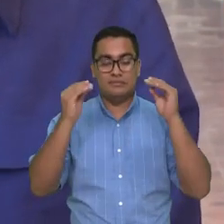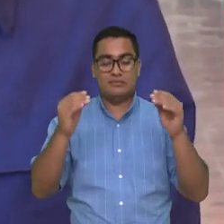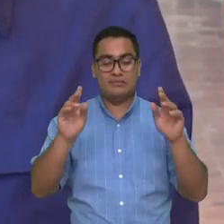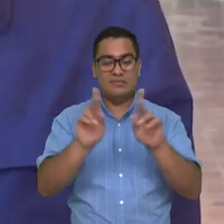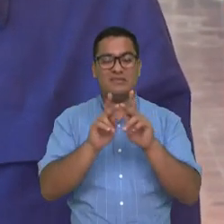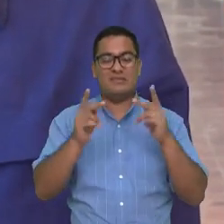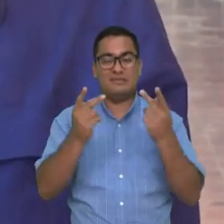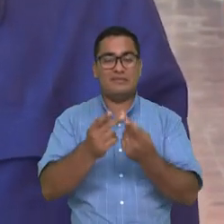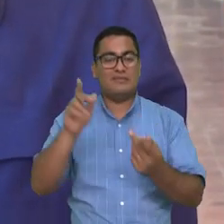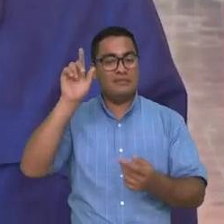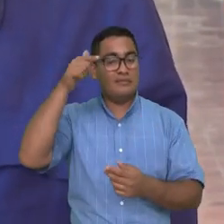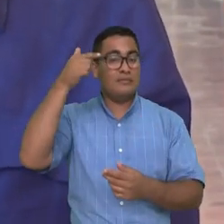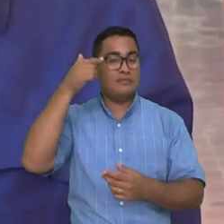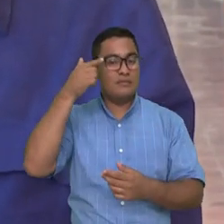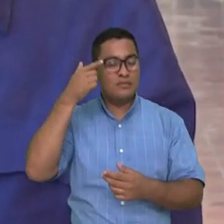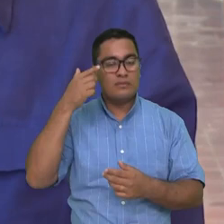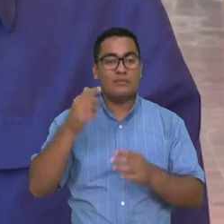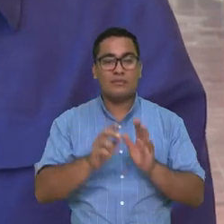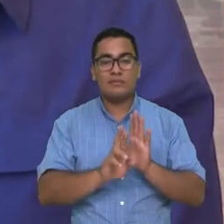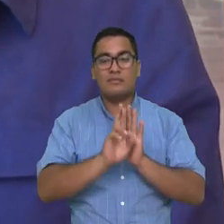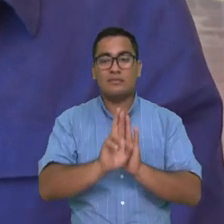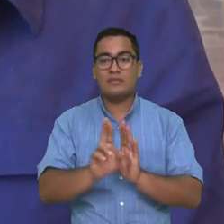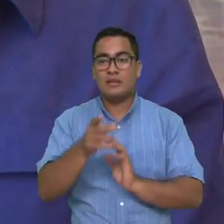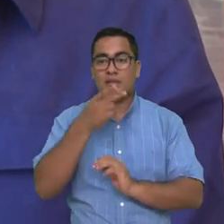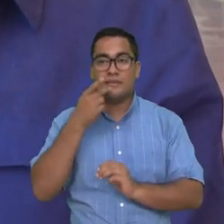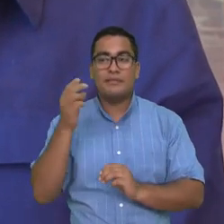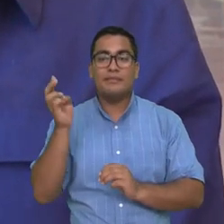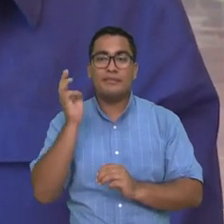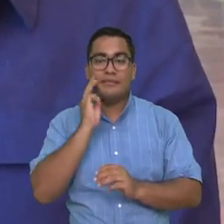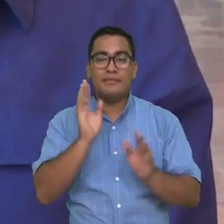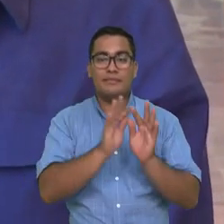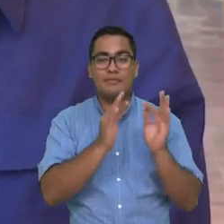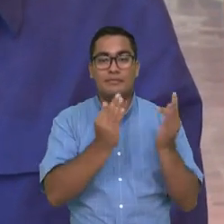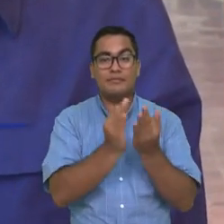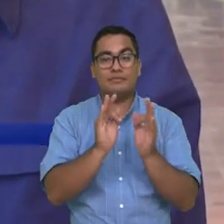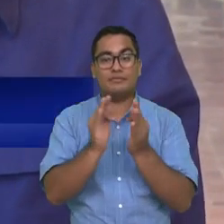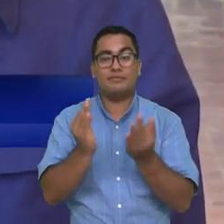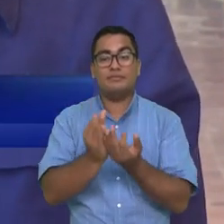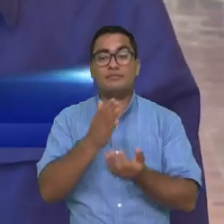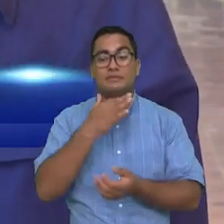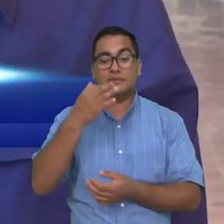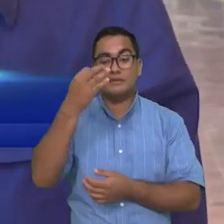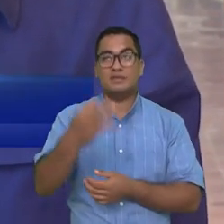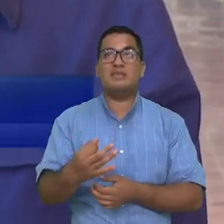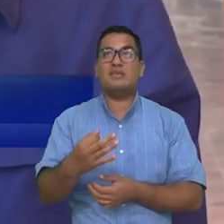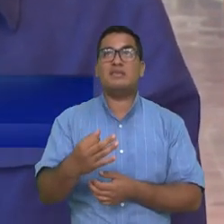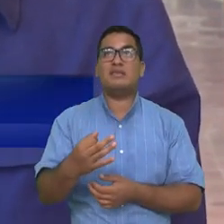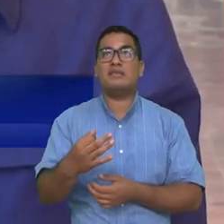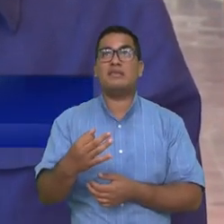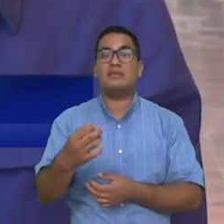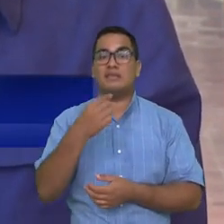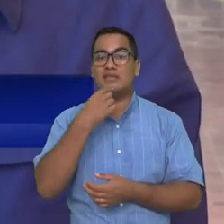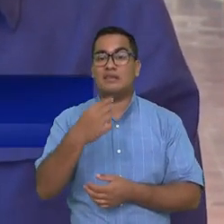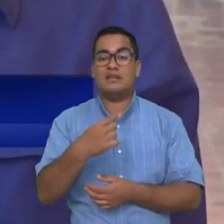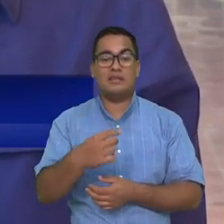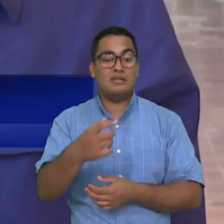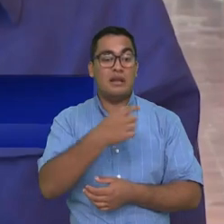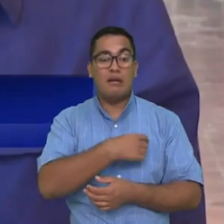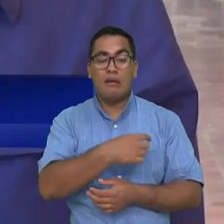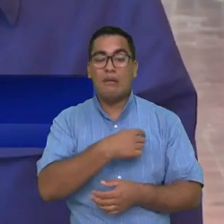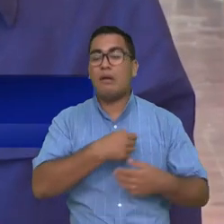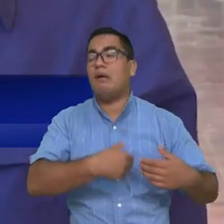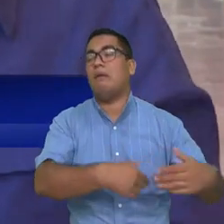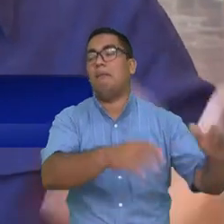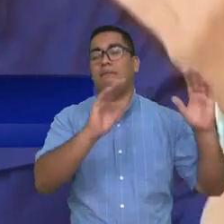pública, justamente, dando la respuesta a esos padres y madres de familia y dándole la certeza que nosotros no vamos a abandonar a los niños ni